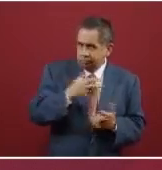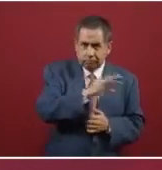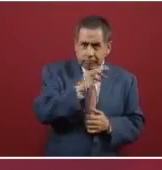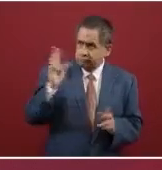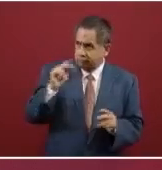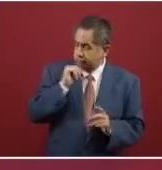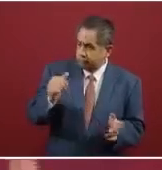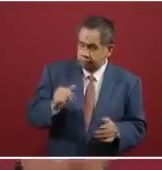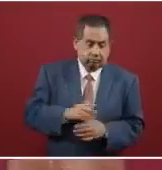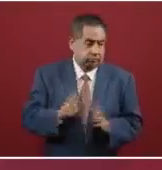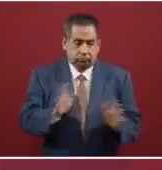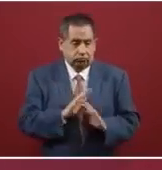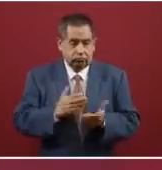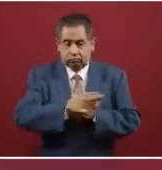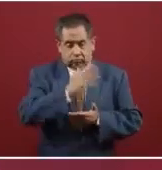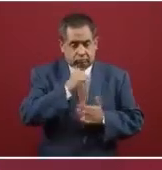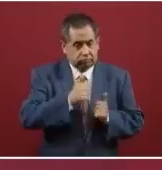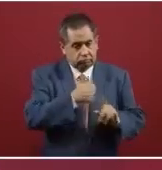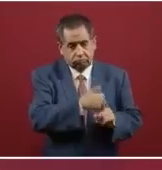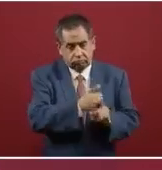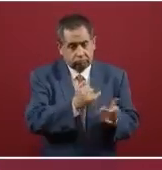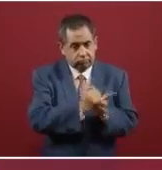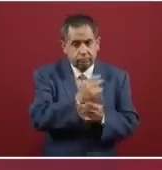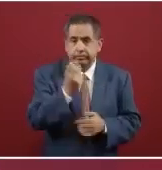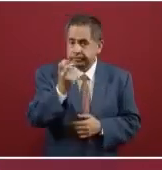pero así se hizo